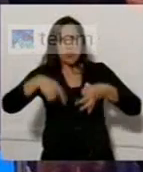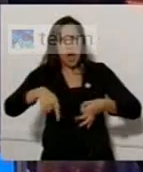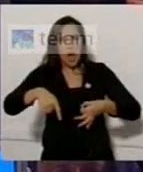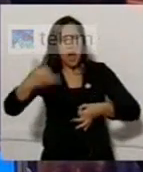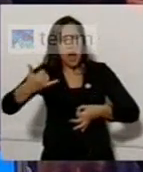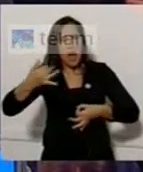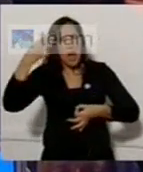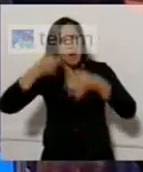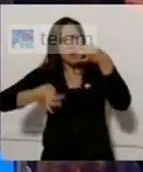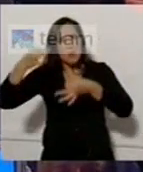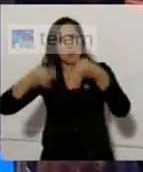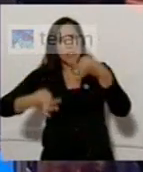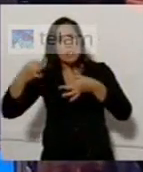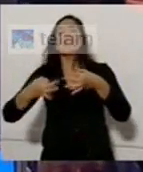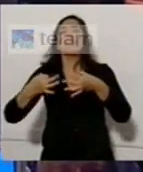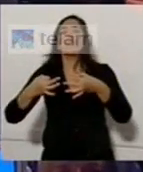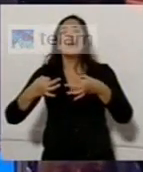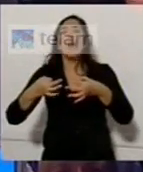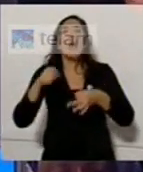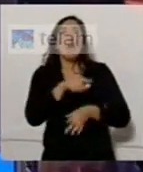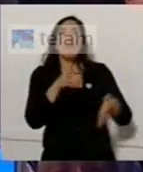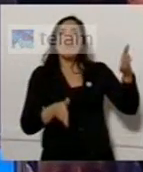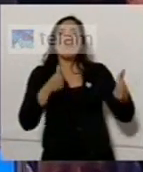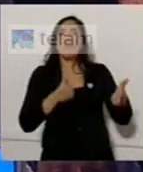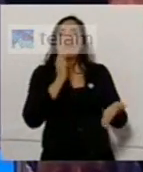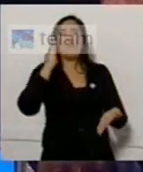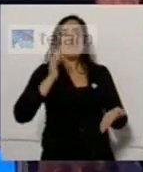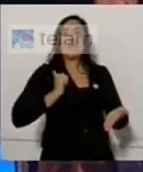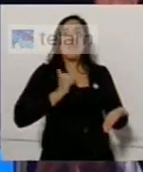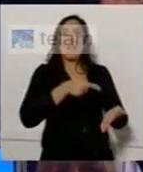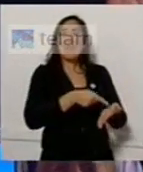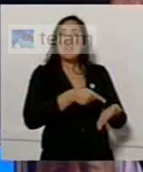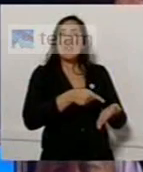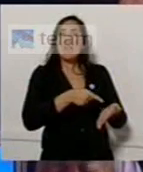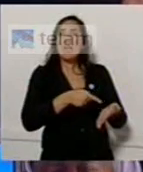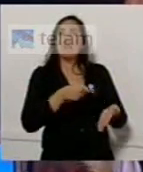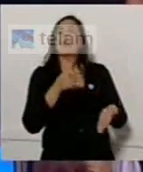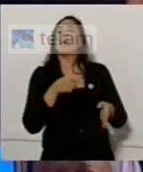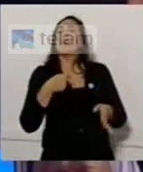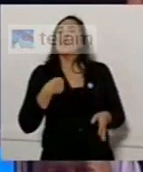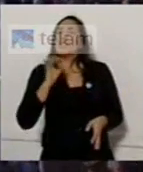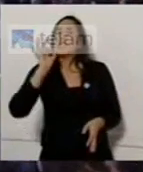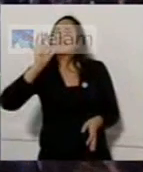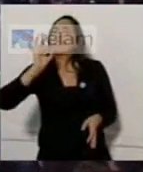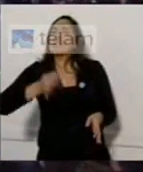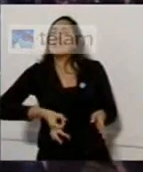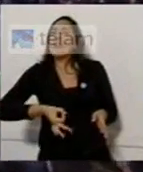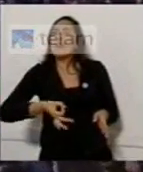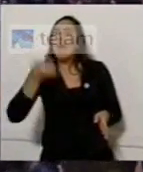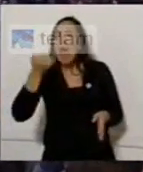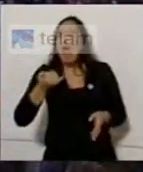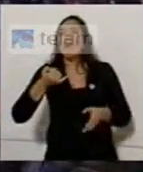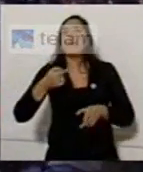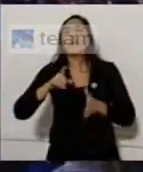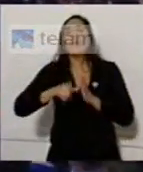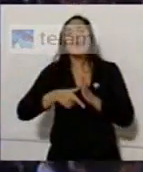que están en prisión, porque es cierto que están purgando penas, porque es cierto que hay procesos judiciales que se